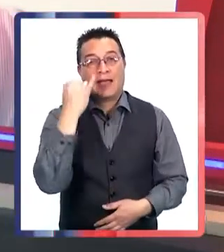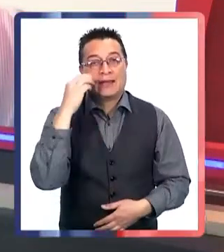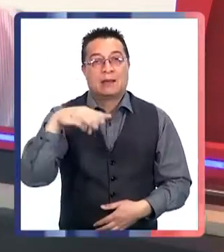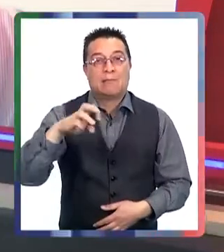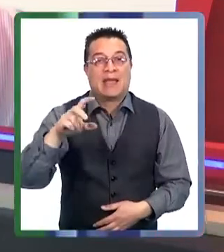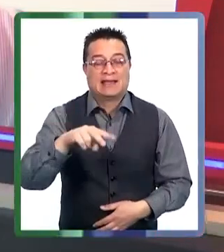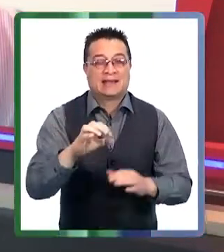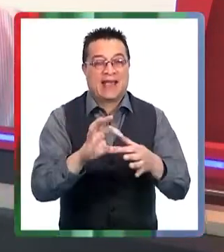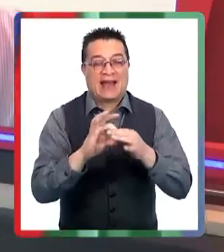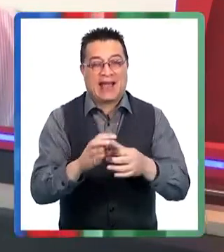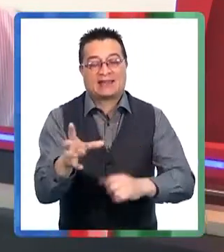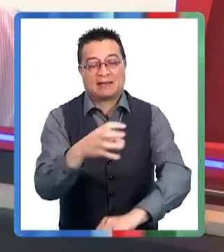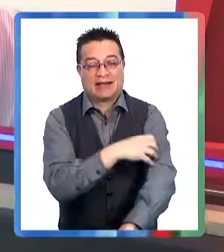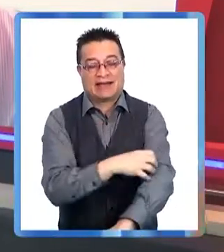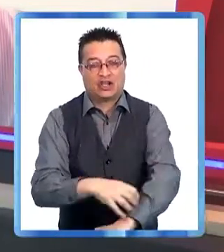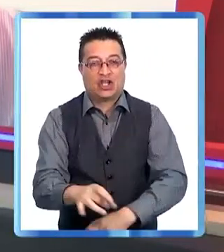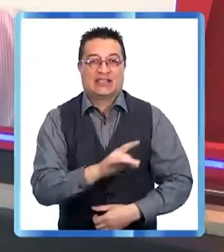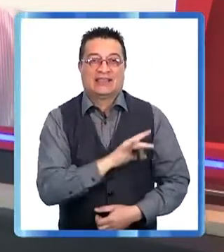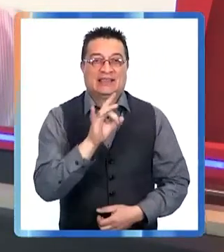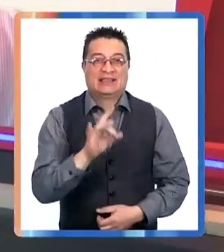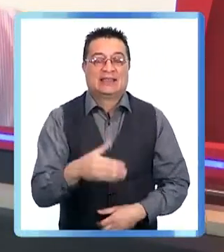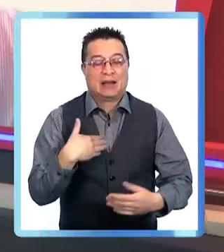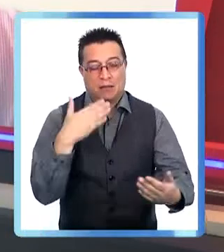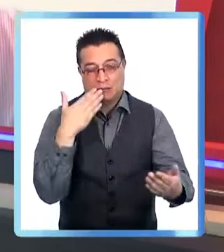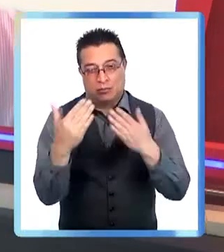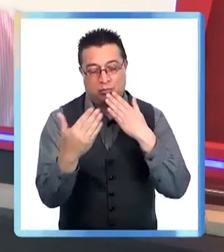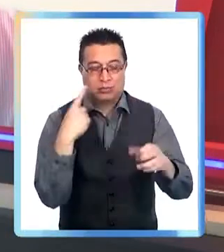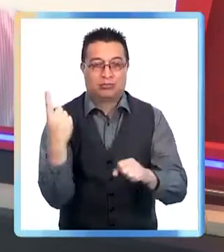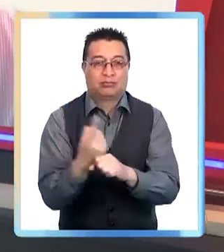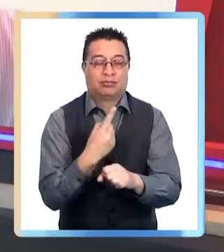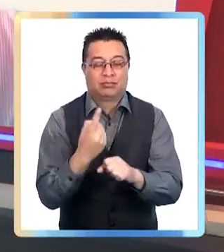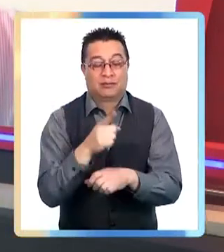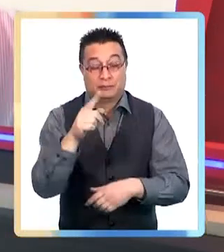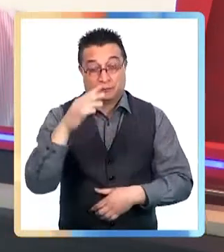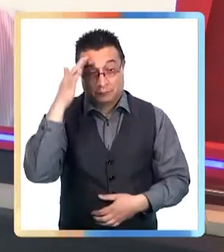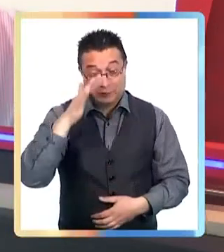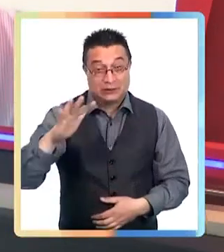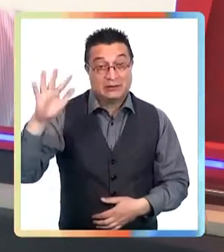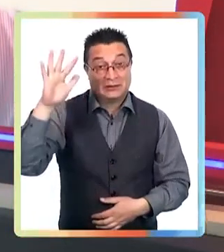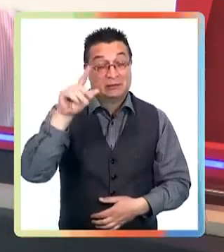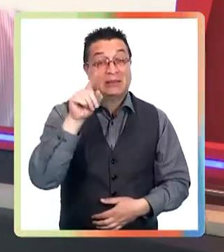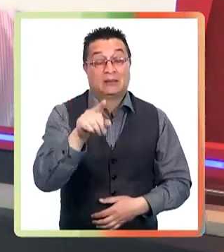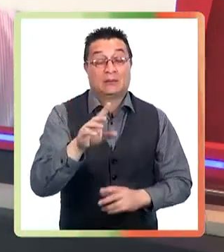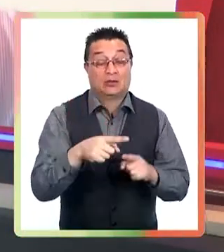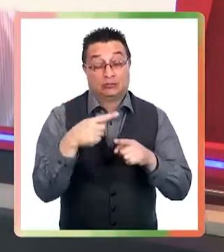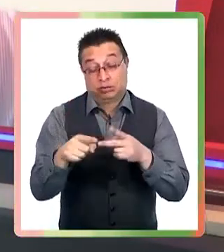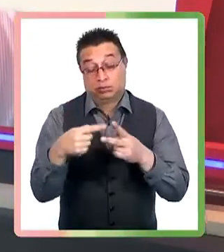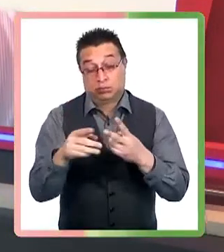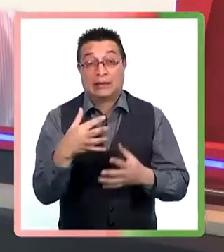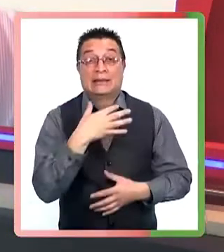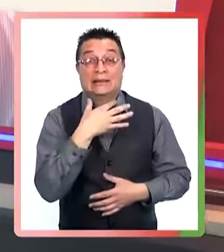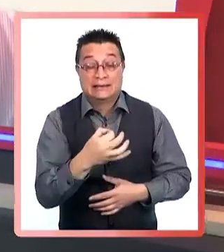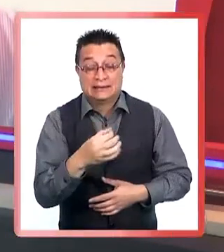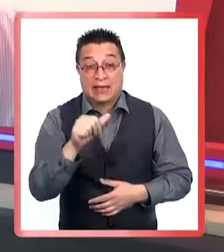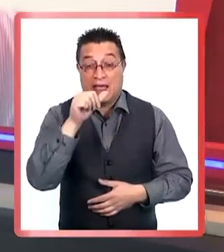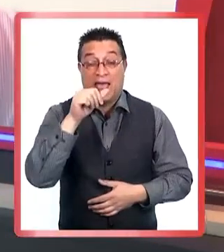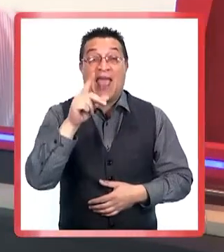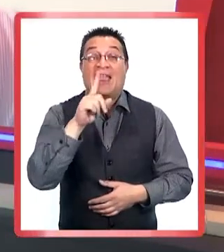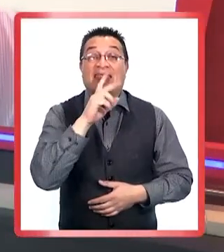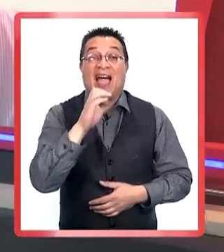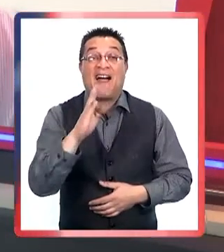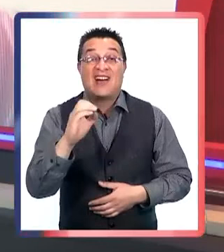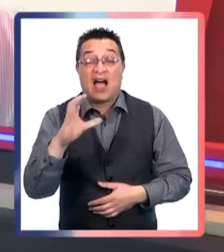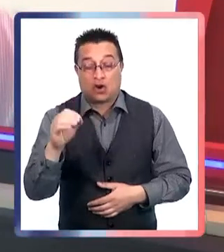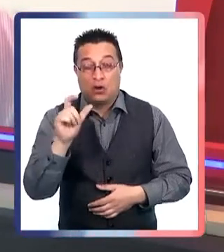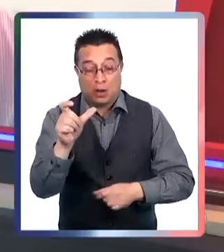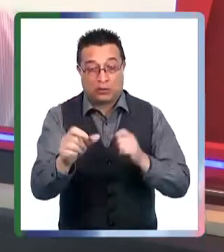le quiero dar las gracias a nombre de las regiones del país por esta conversación. Imagínese si además de toda esta adicción al tabaco y el daño